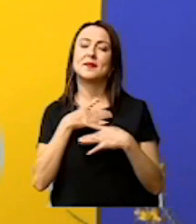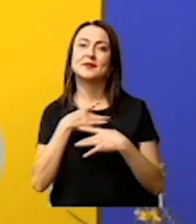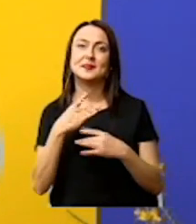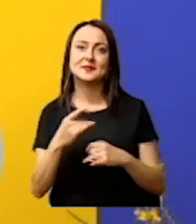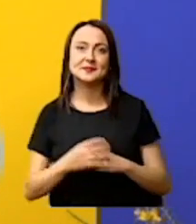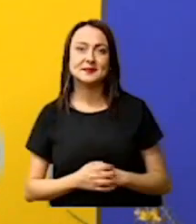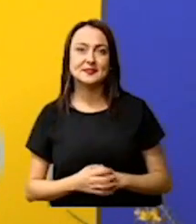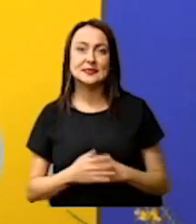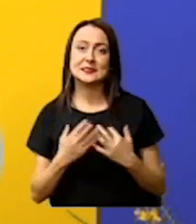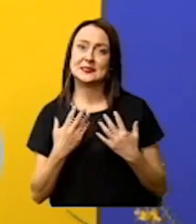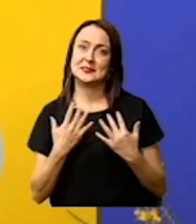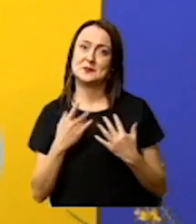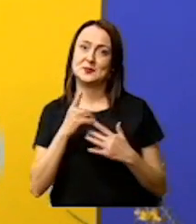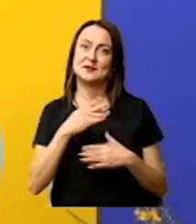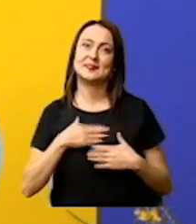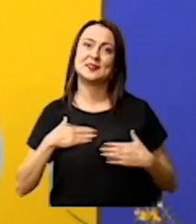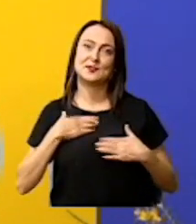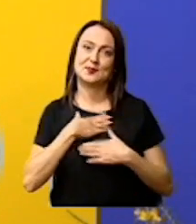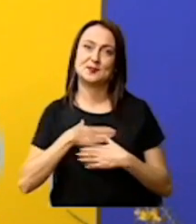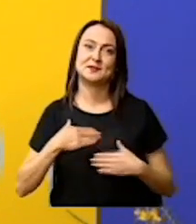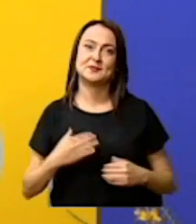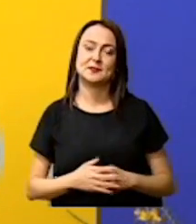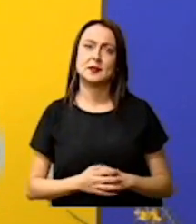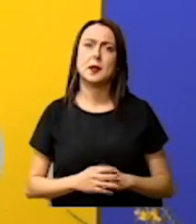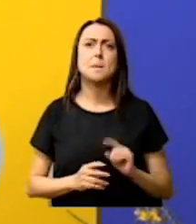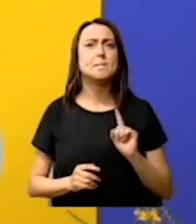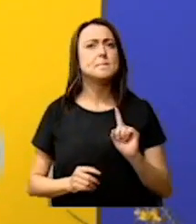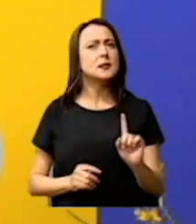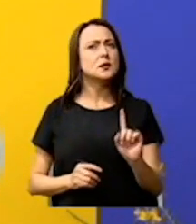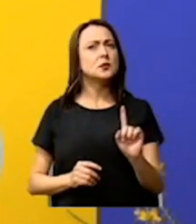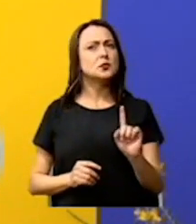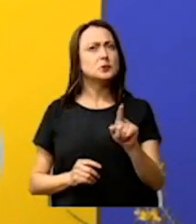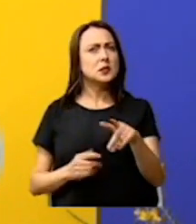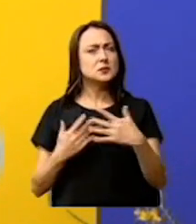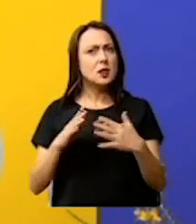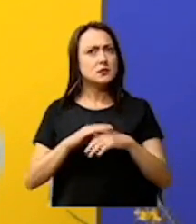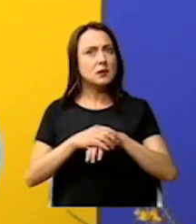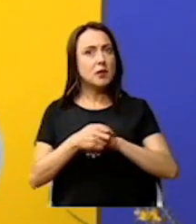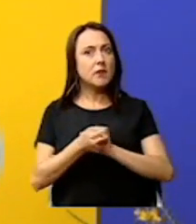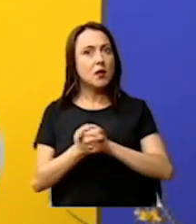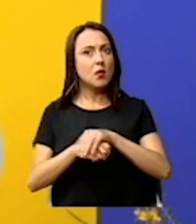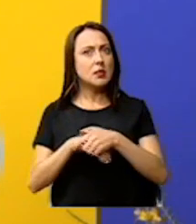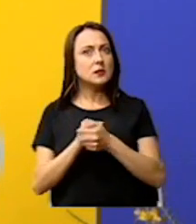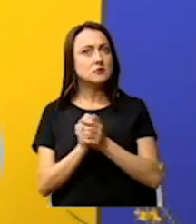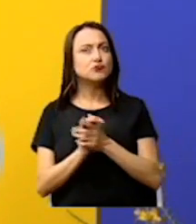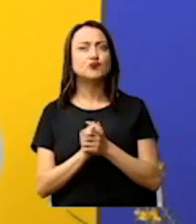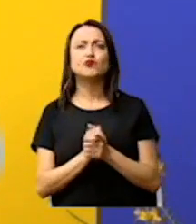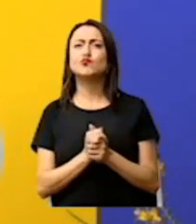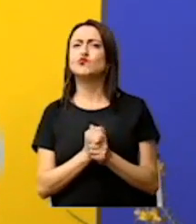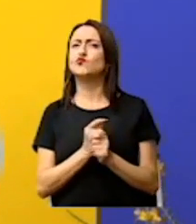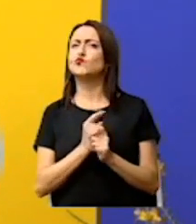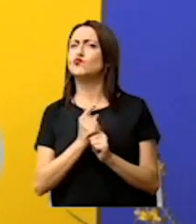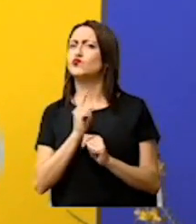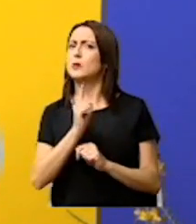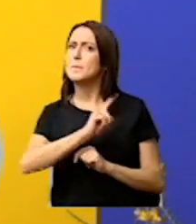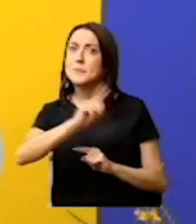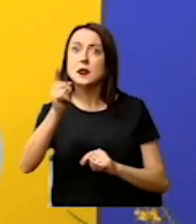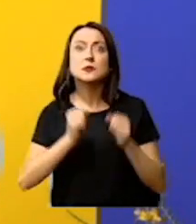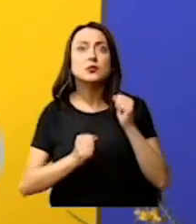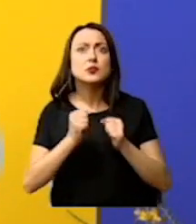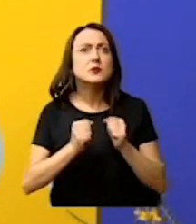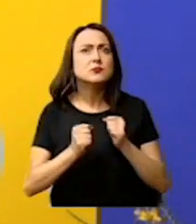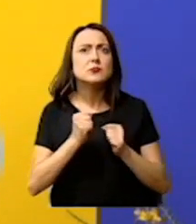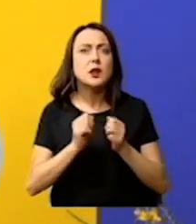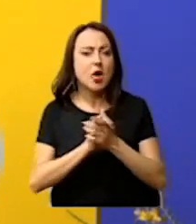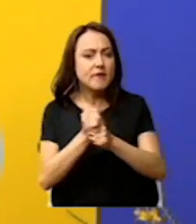y espero que lo disfruten. Pero ustedes ya se lavaron las manos. Vayan a correr,